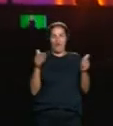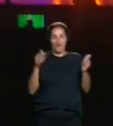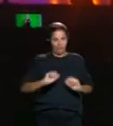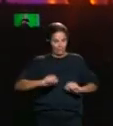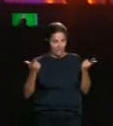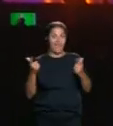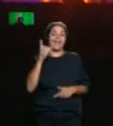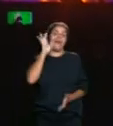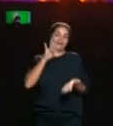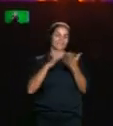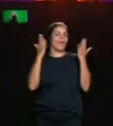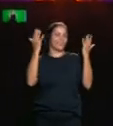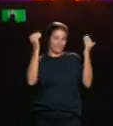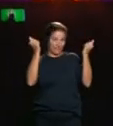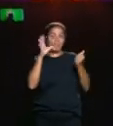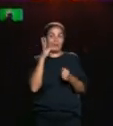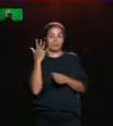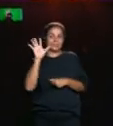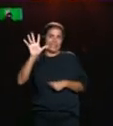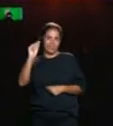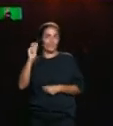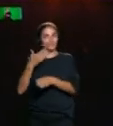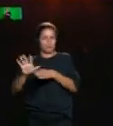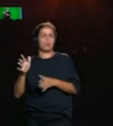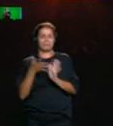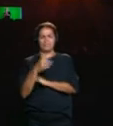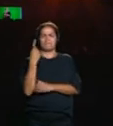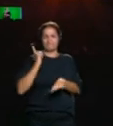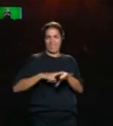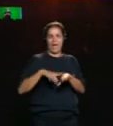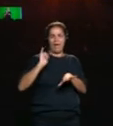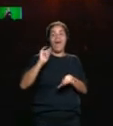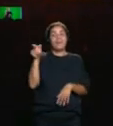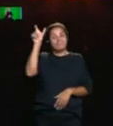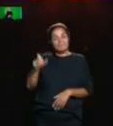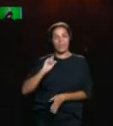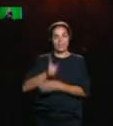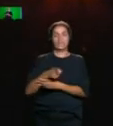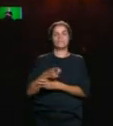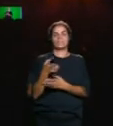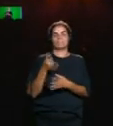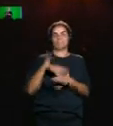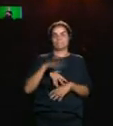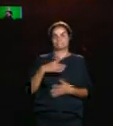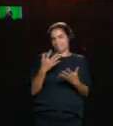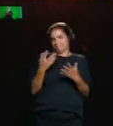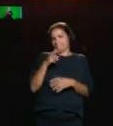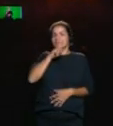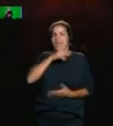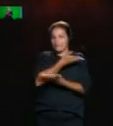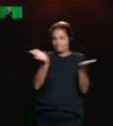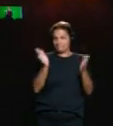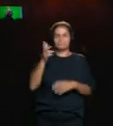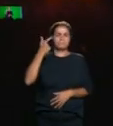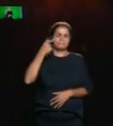para despedirse, quedan 5 minutos. Tienen mucho tiempo todavía y ahí está Carlos Estebanes dirigiéndose a todos nosotros. Vamos a escuchar